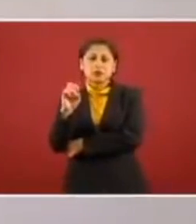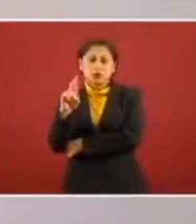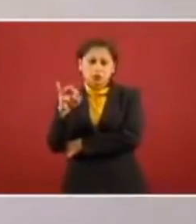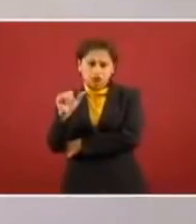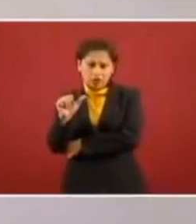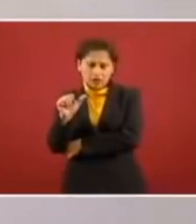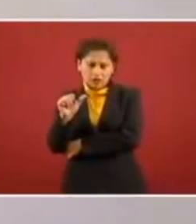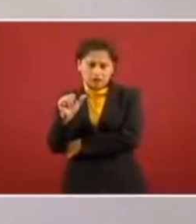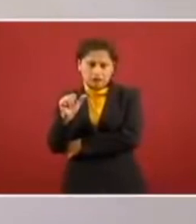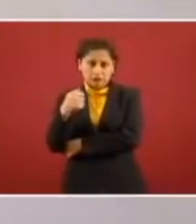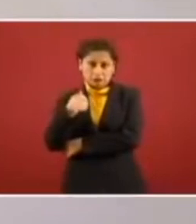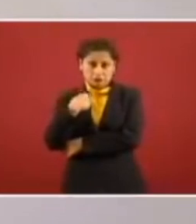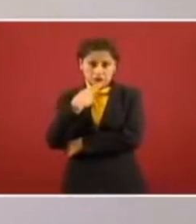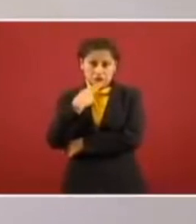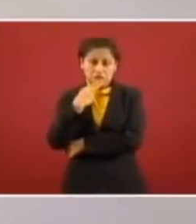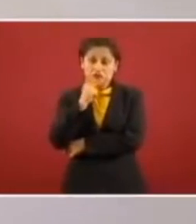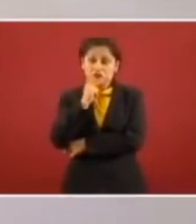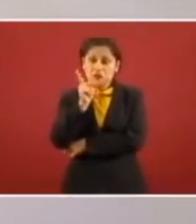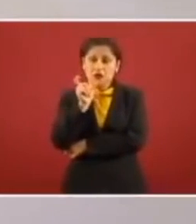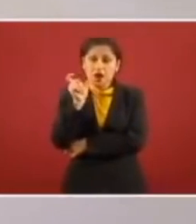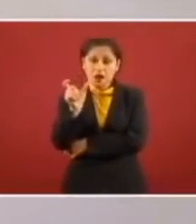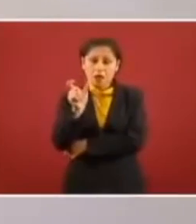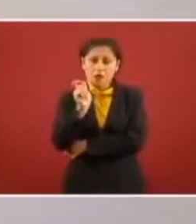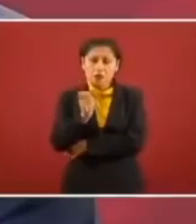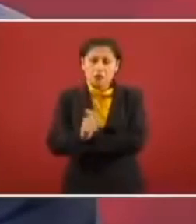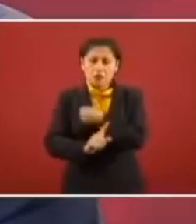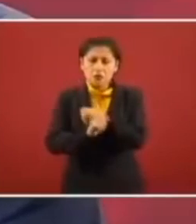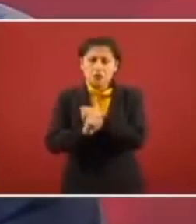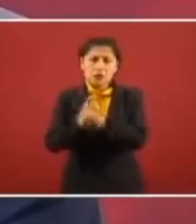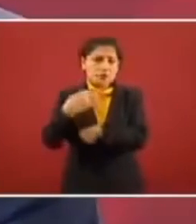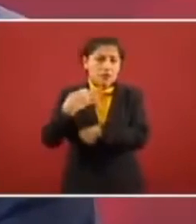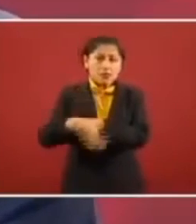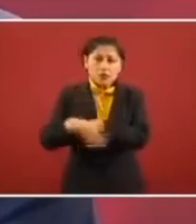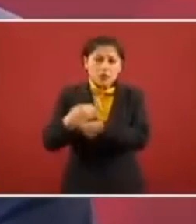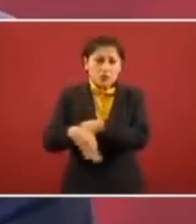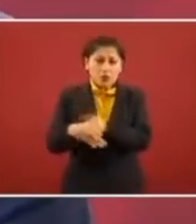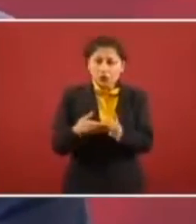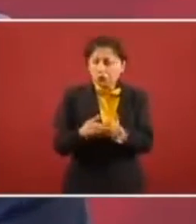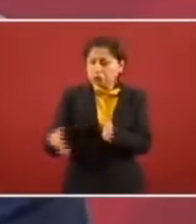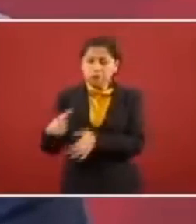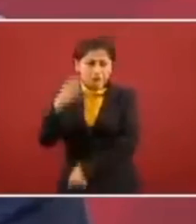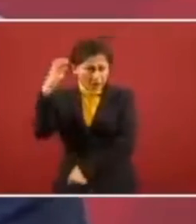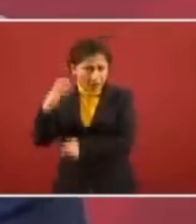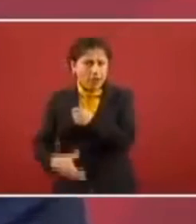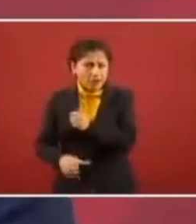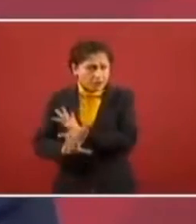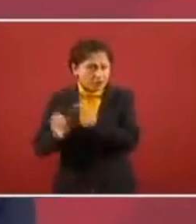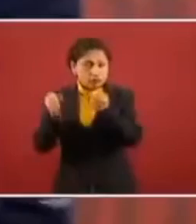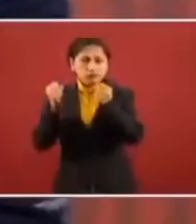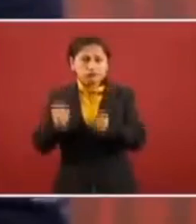tardar y vamos a salir fortalecidos. Y vamos a salir fortalecidos porque no nos van a